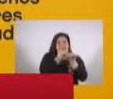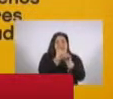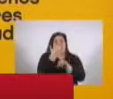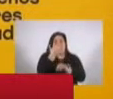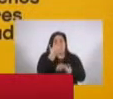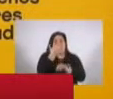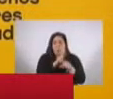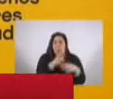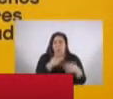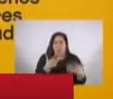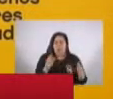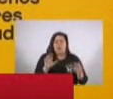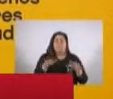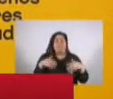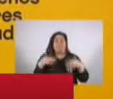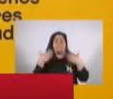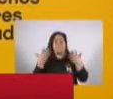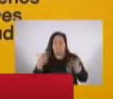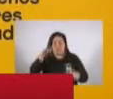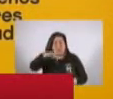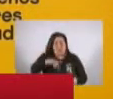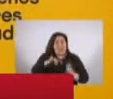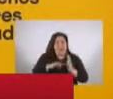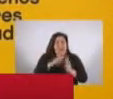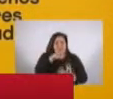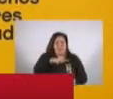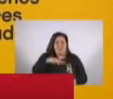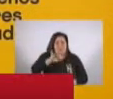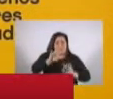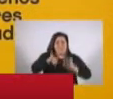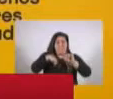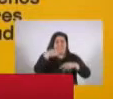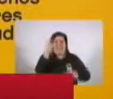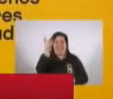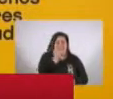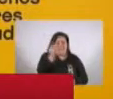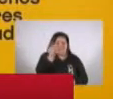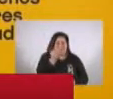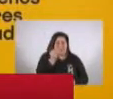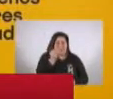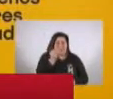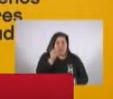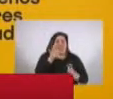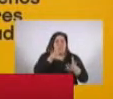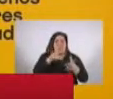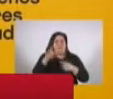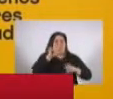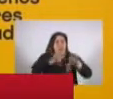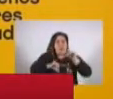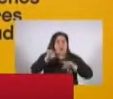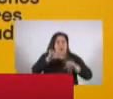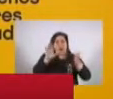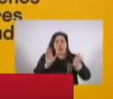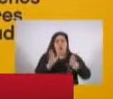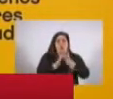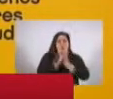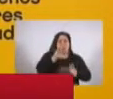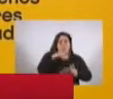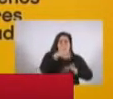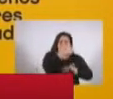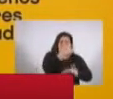presupuesto de la ciudad, con lo cual le fue bastante difícil al gobierno de la ciudad reacomodar todas esas partidas. De hecho tuvieron que hacer un recorte